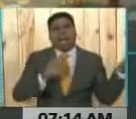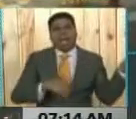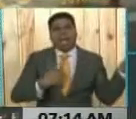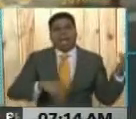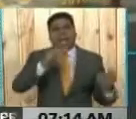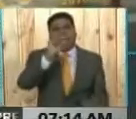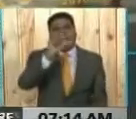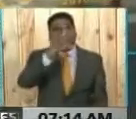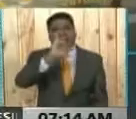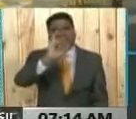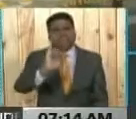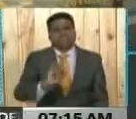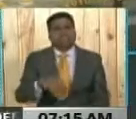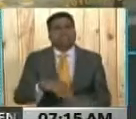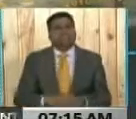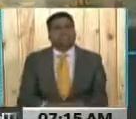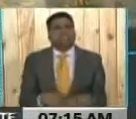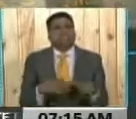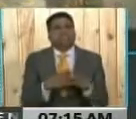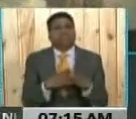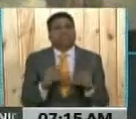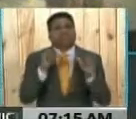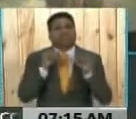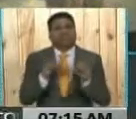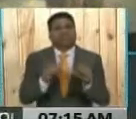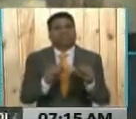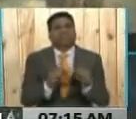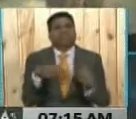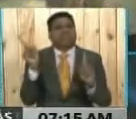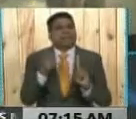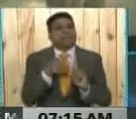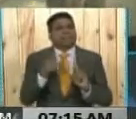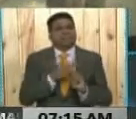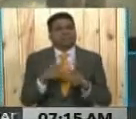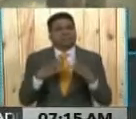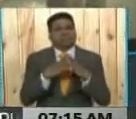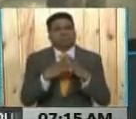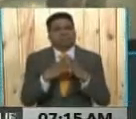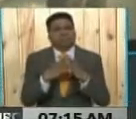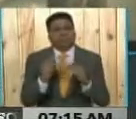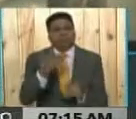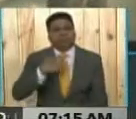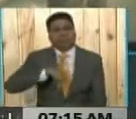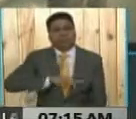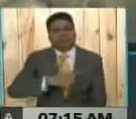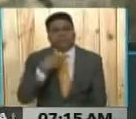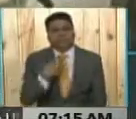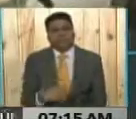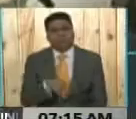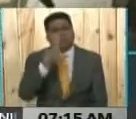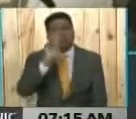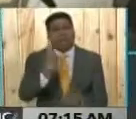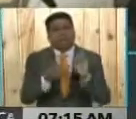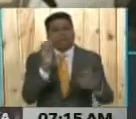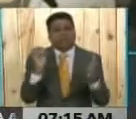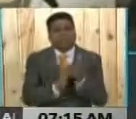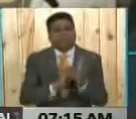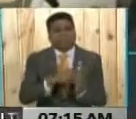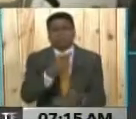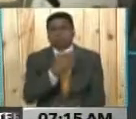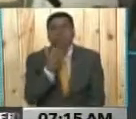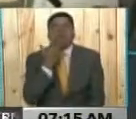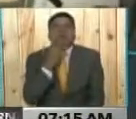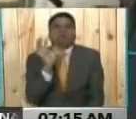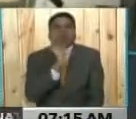entonces de alguna manera consolidar esa premisa que tanto decimos y que a veces no sabemos dar ejemplos, y